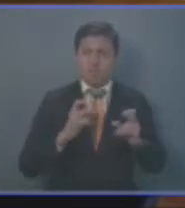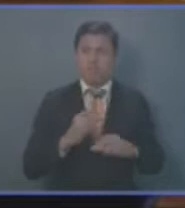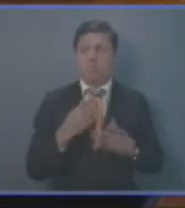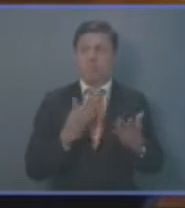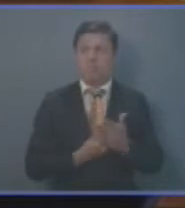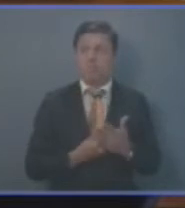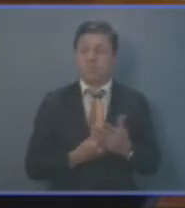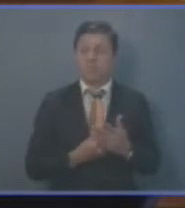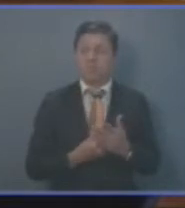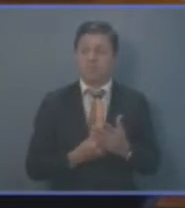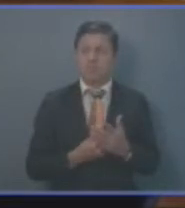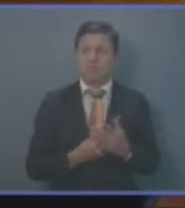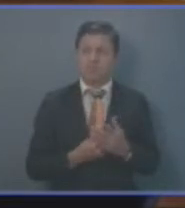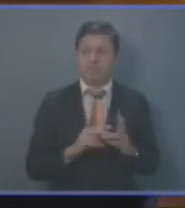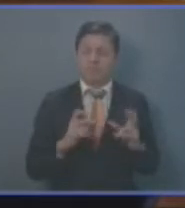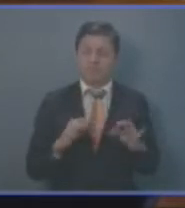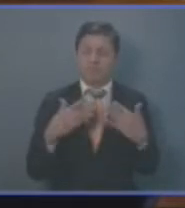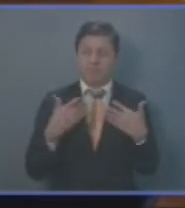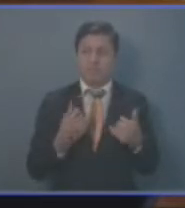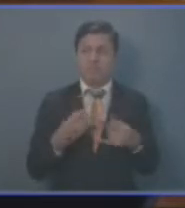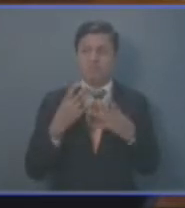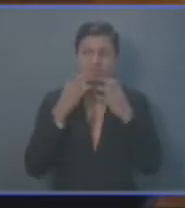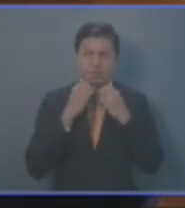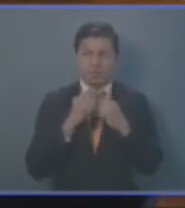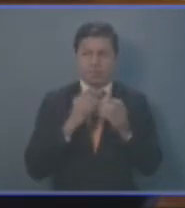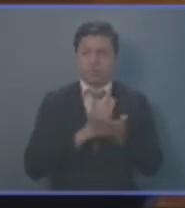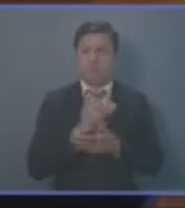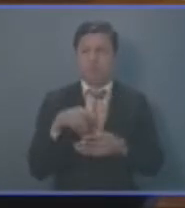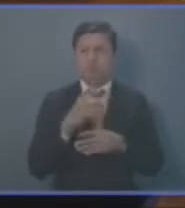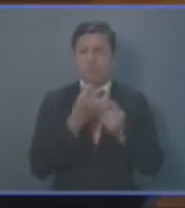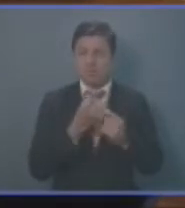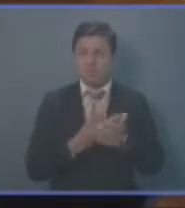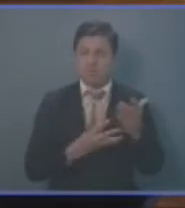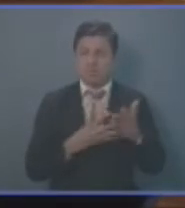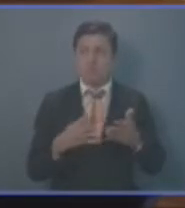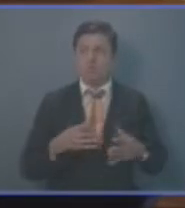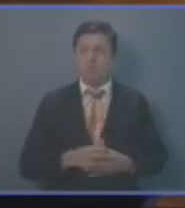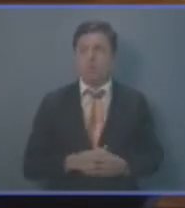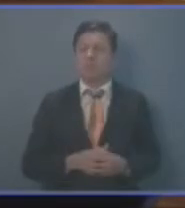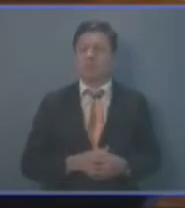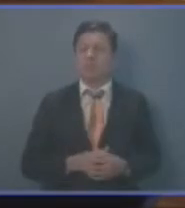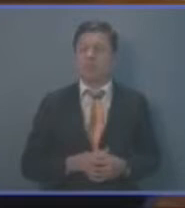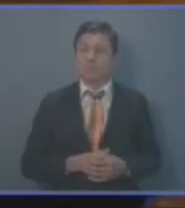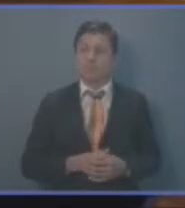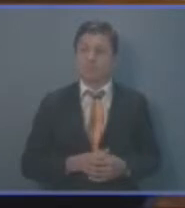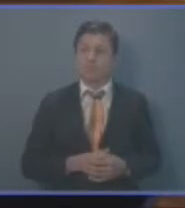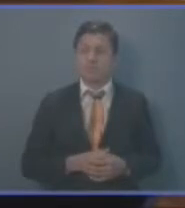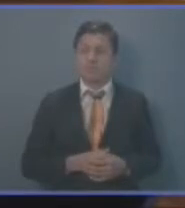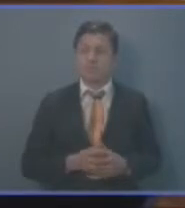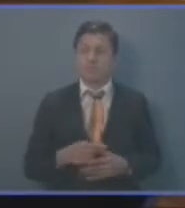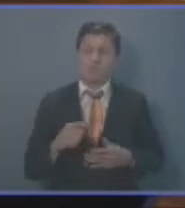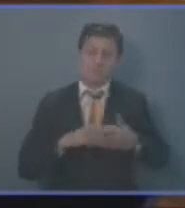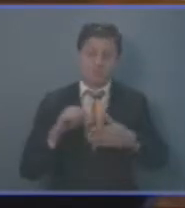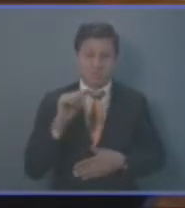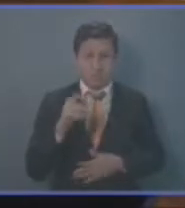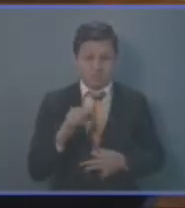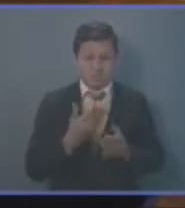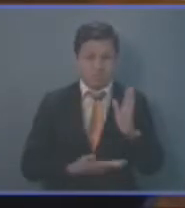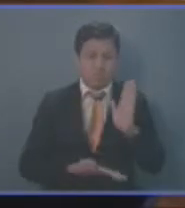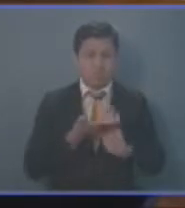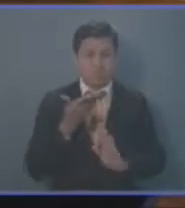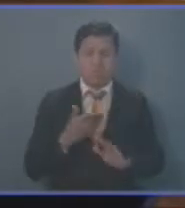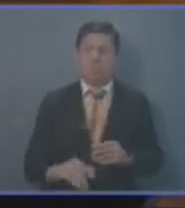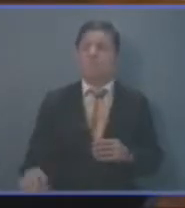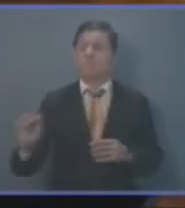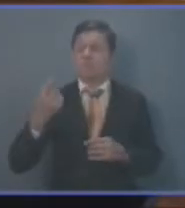plan nacional de salud y garantizarán desde sus presupuestos lo siguiente. Literal A, el fortalecimiento